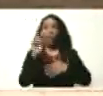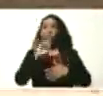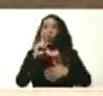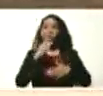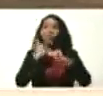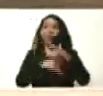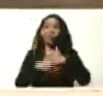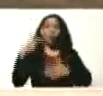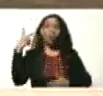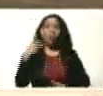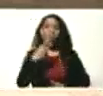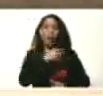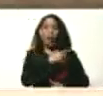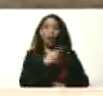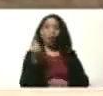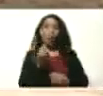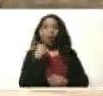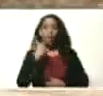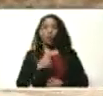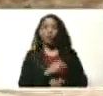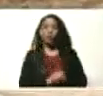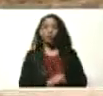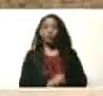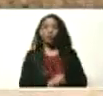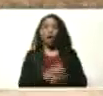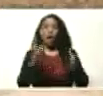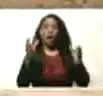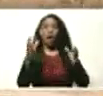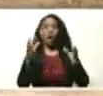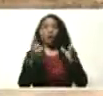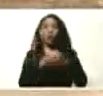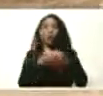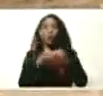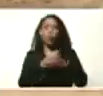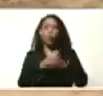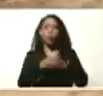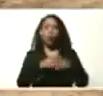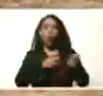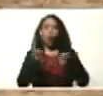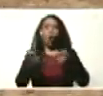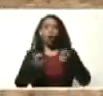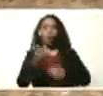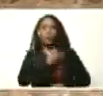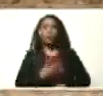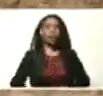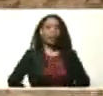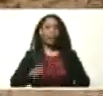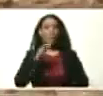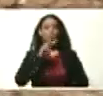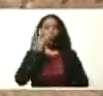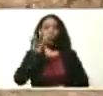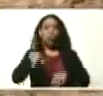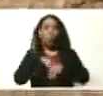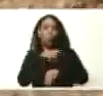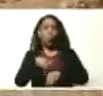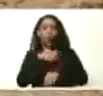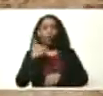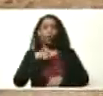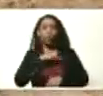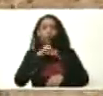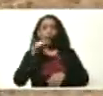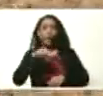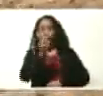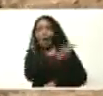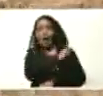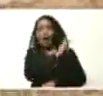de Tejería, tal como usted lo dijo. El puesto de comando presidencial es de 24 horas. Aquí me acompaña también el general en